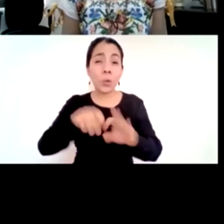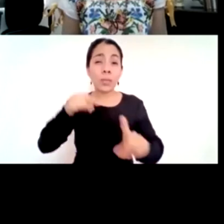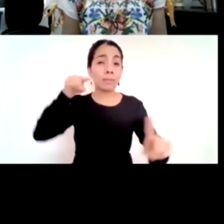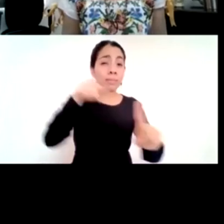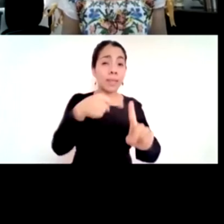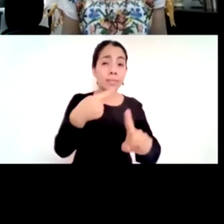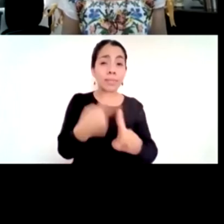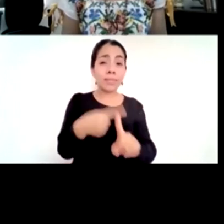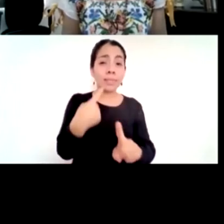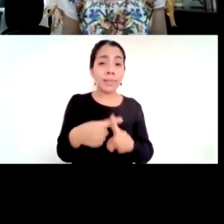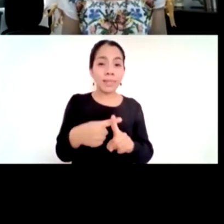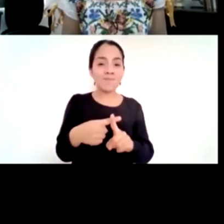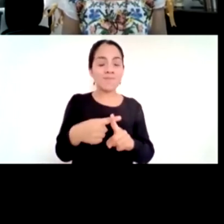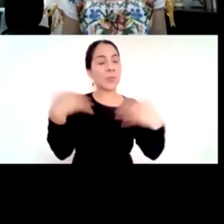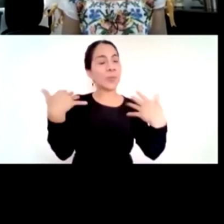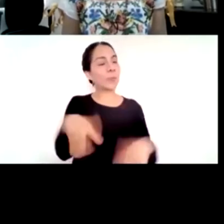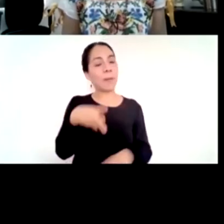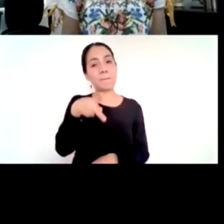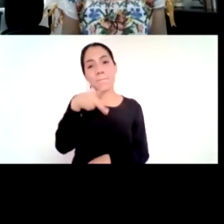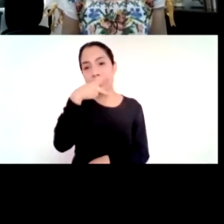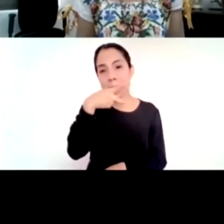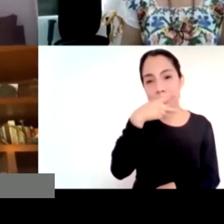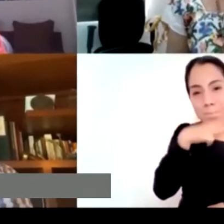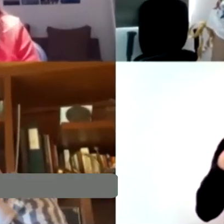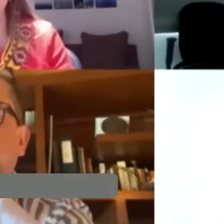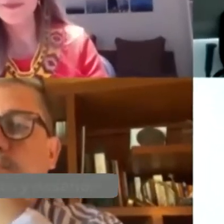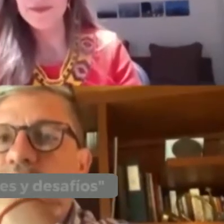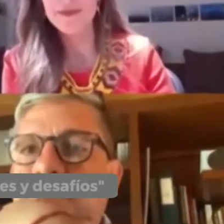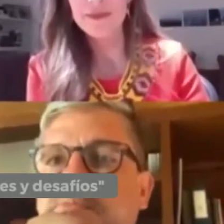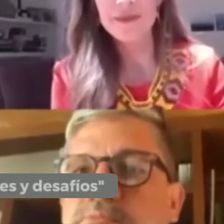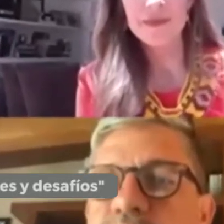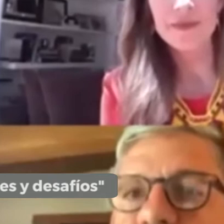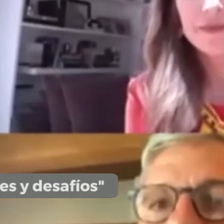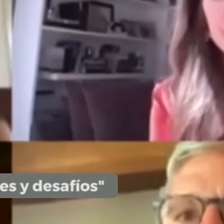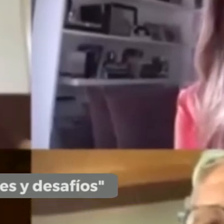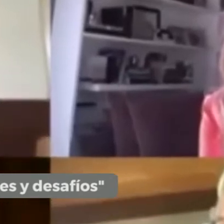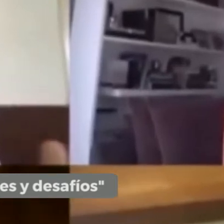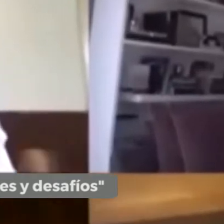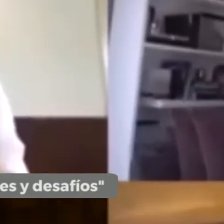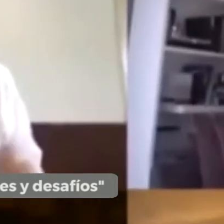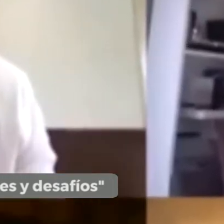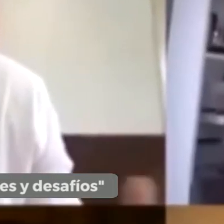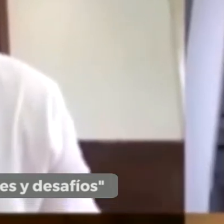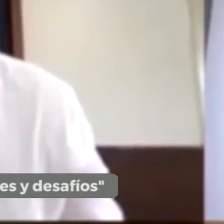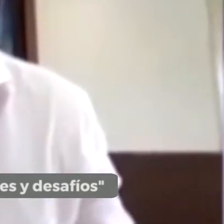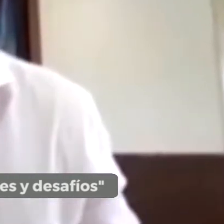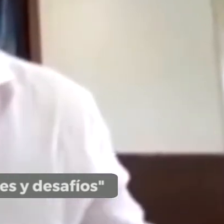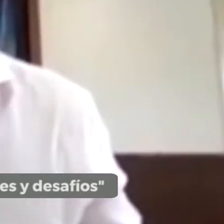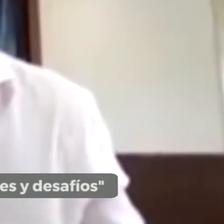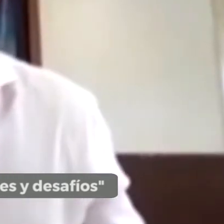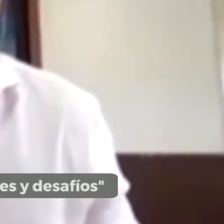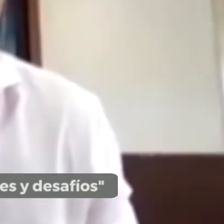porque entiendo lo que significa, creo entender lo que significa cuando tienes un niño o una